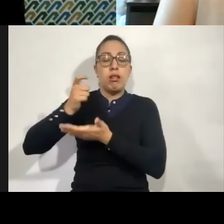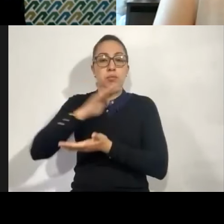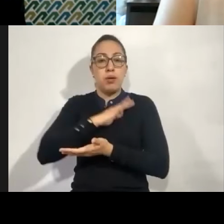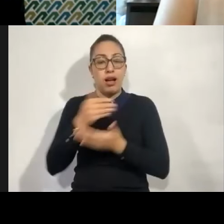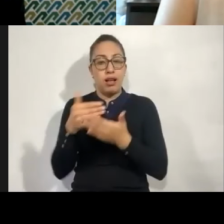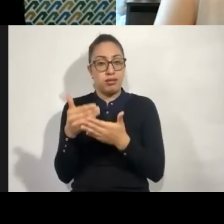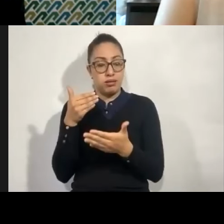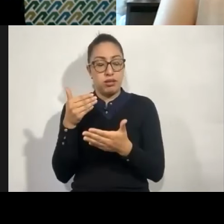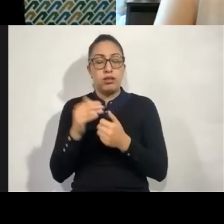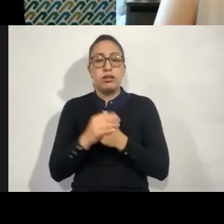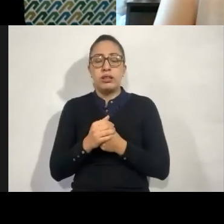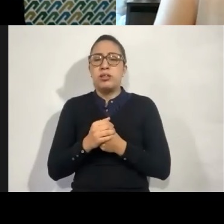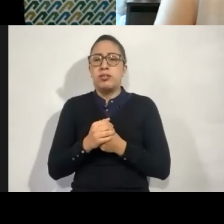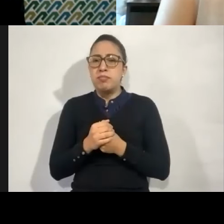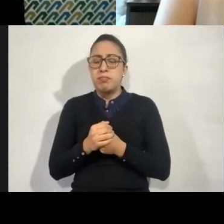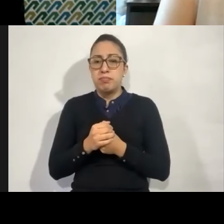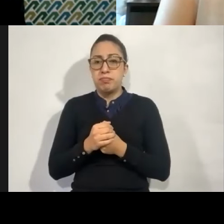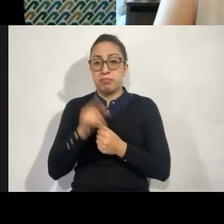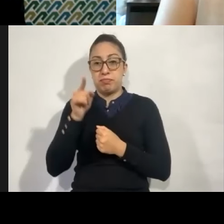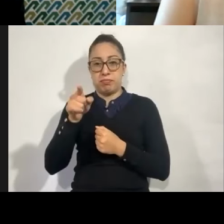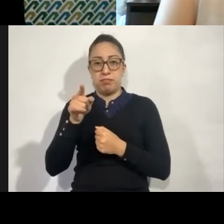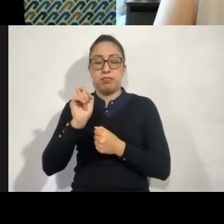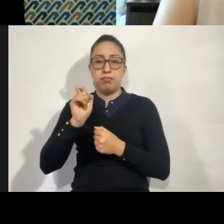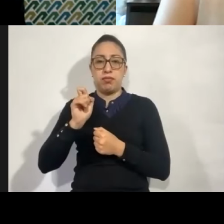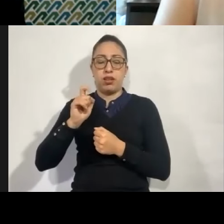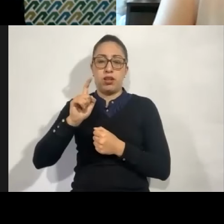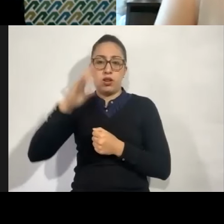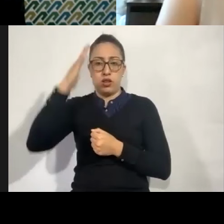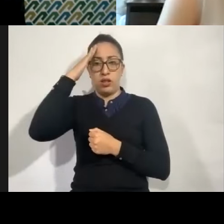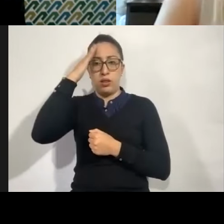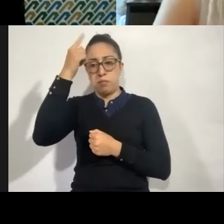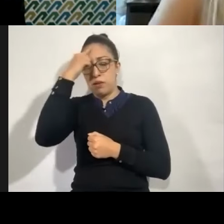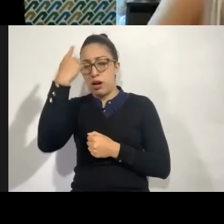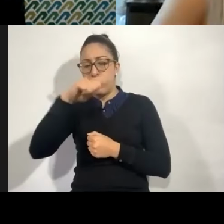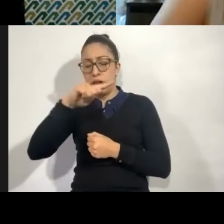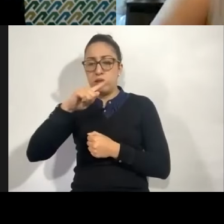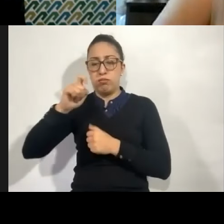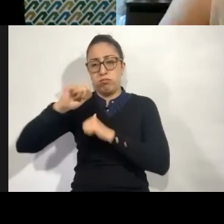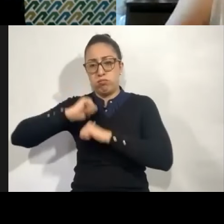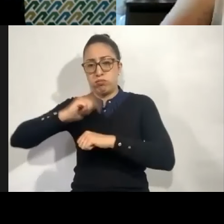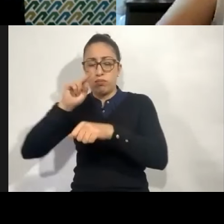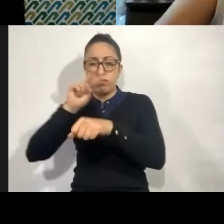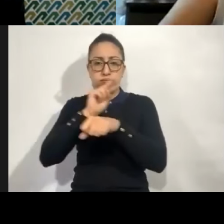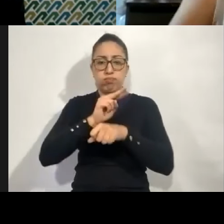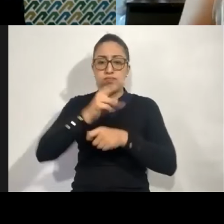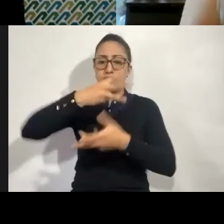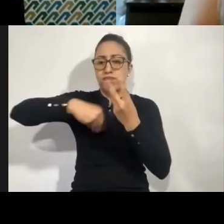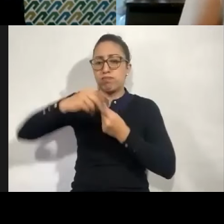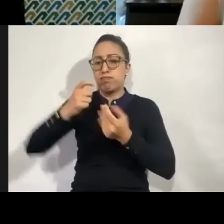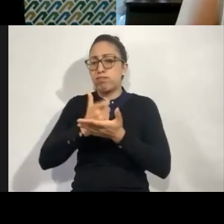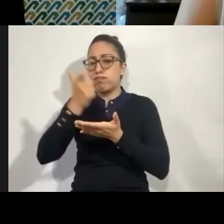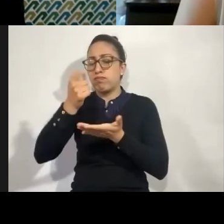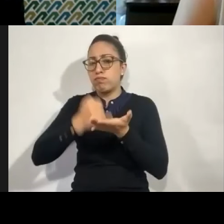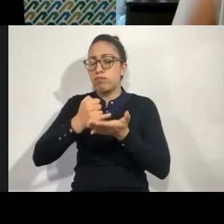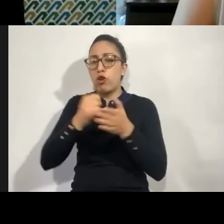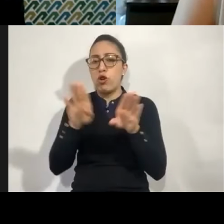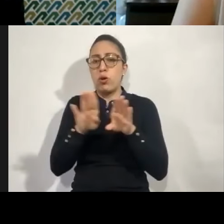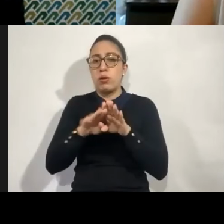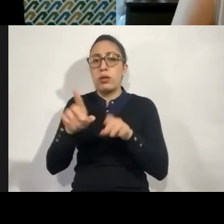la autoridad fiscal ejerce sus facultades de comprobación y emite las